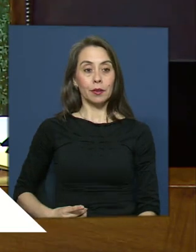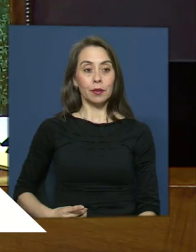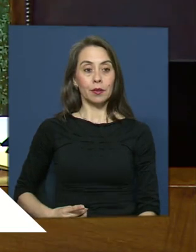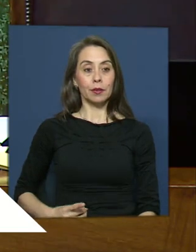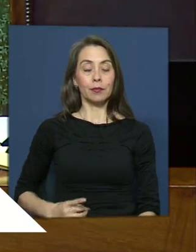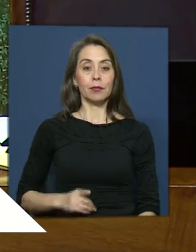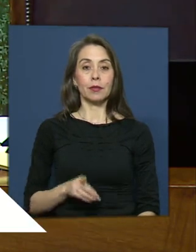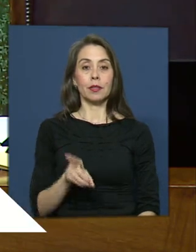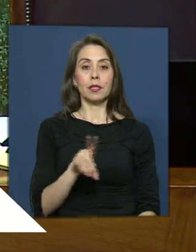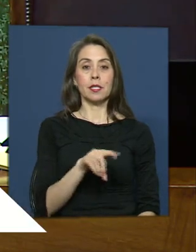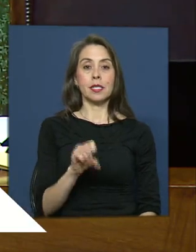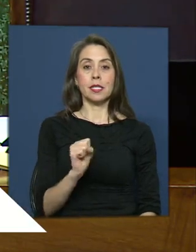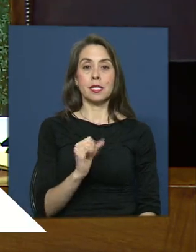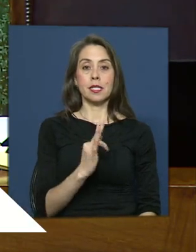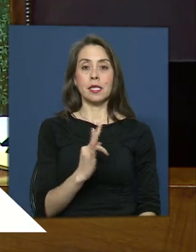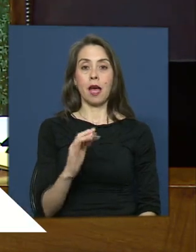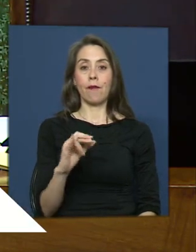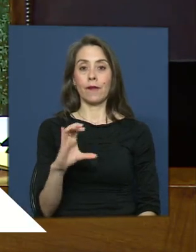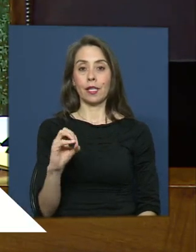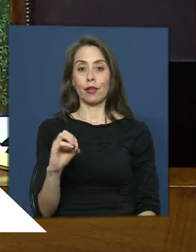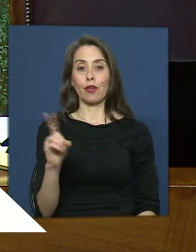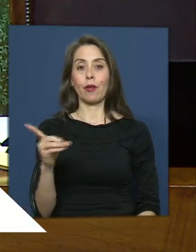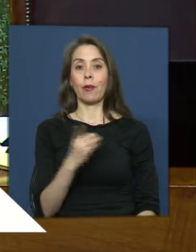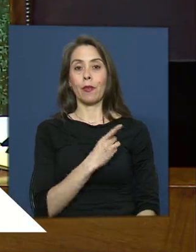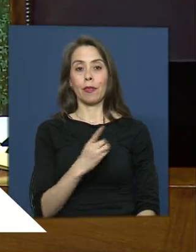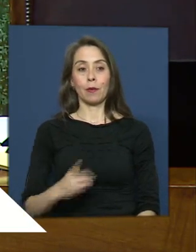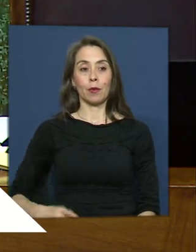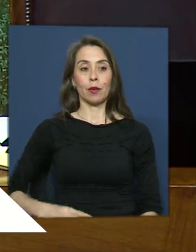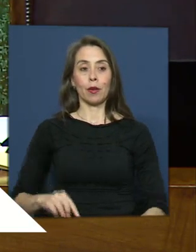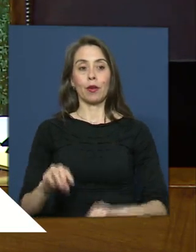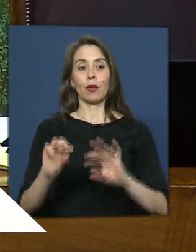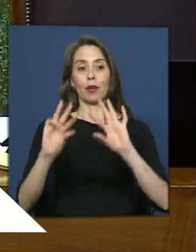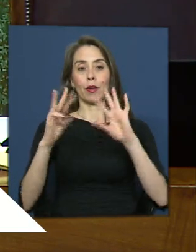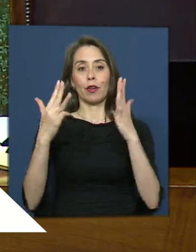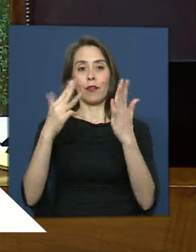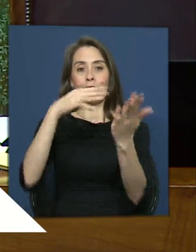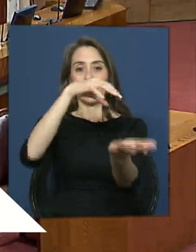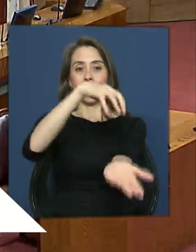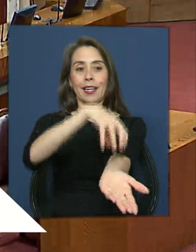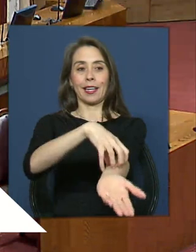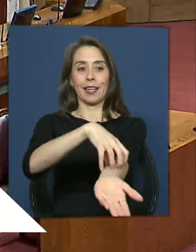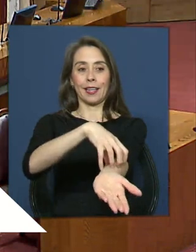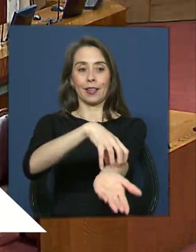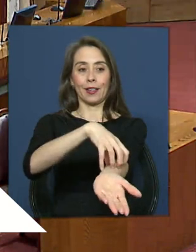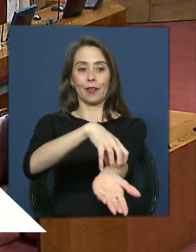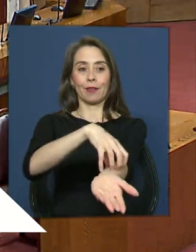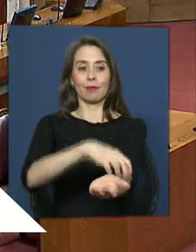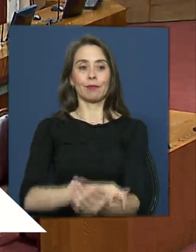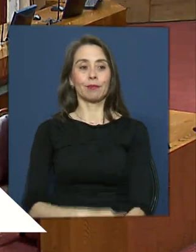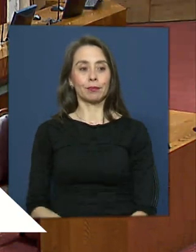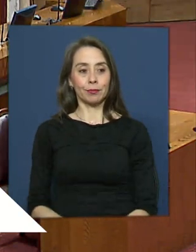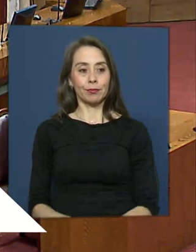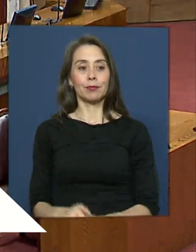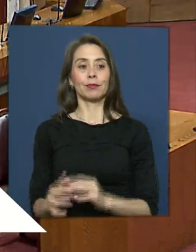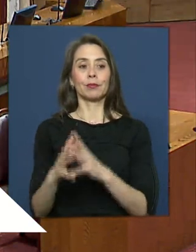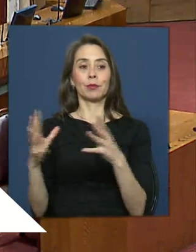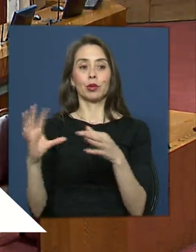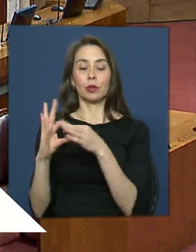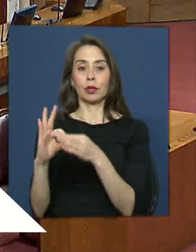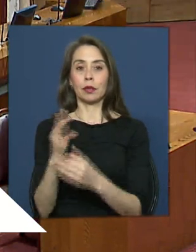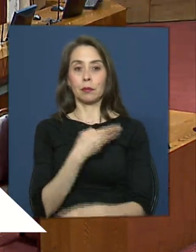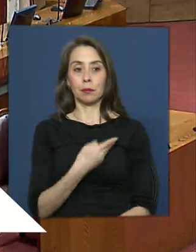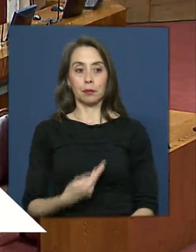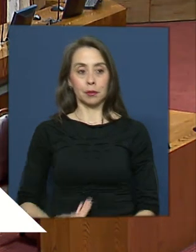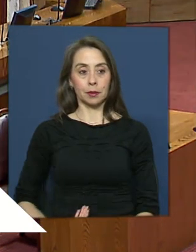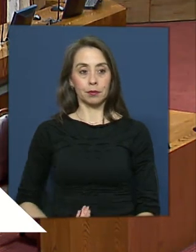René Zaffirio, diputado de la novena región de los... Muchas gracias, presidente.